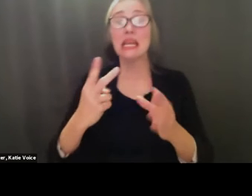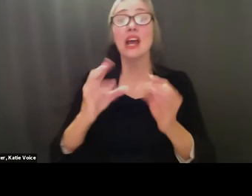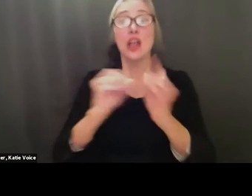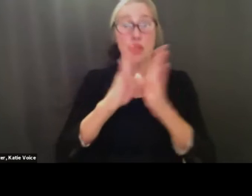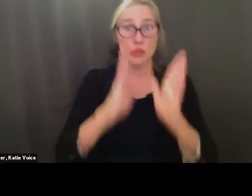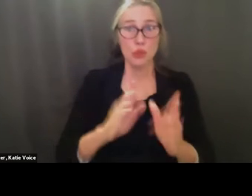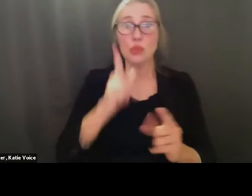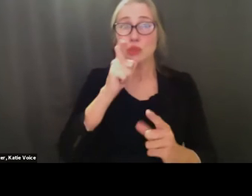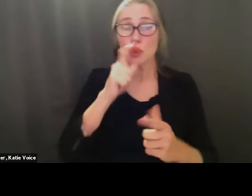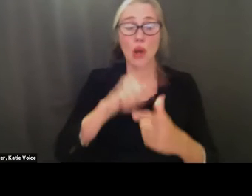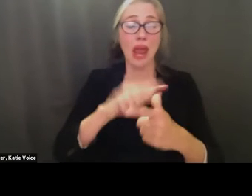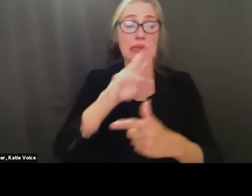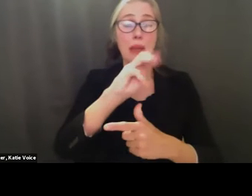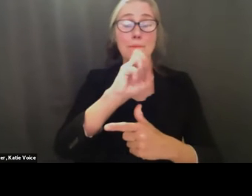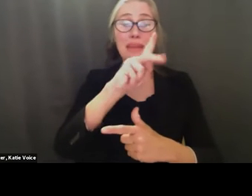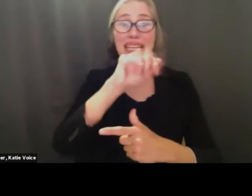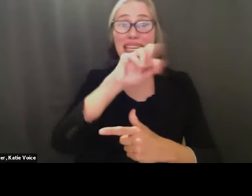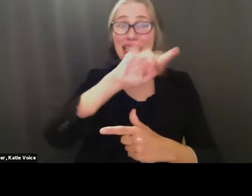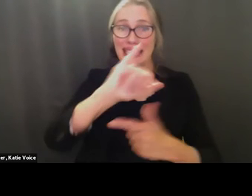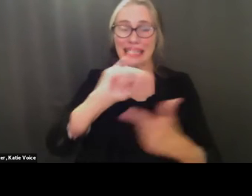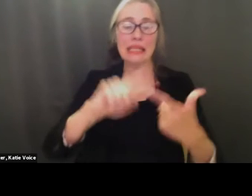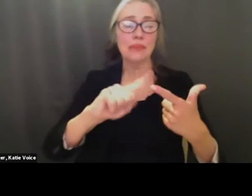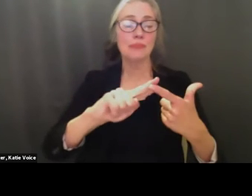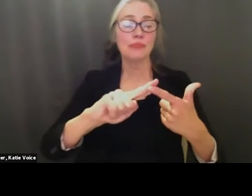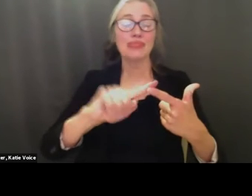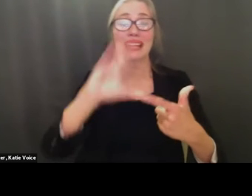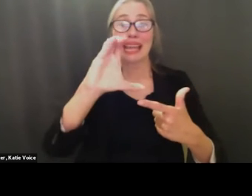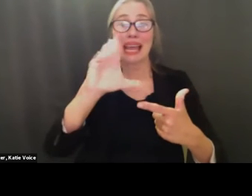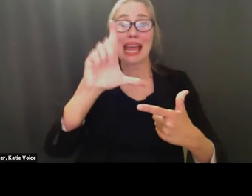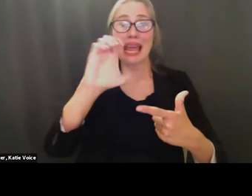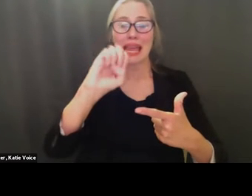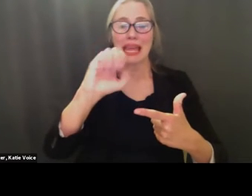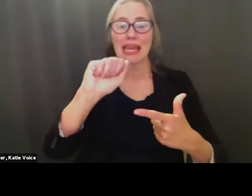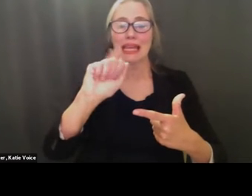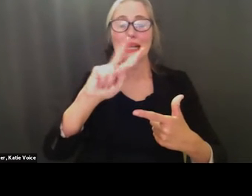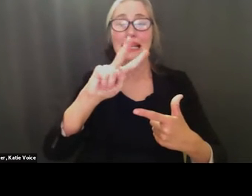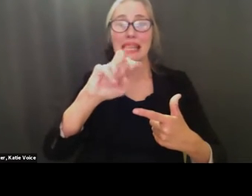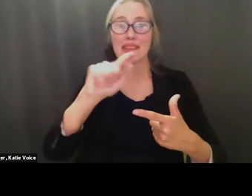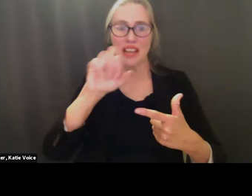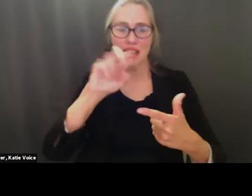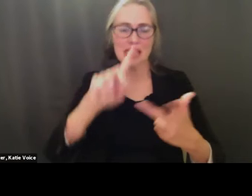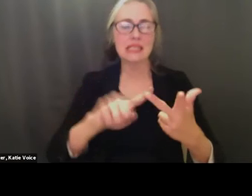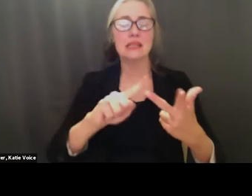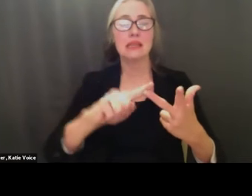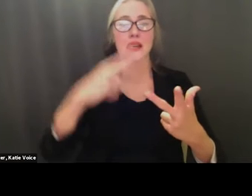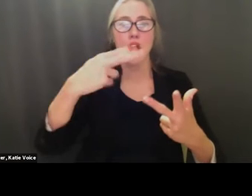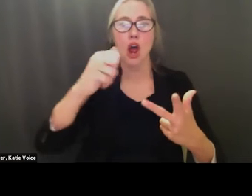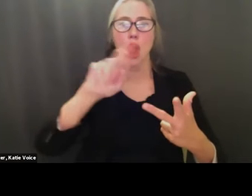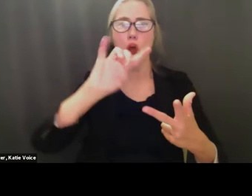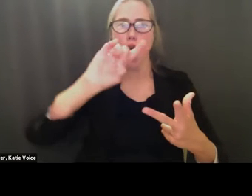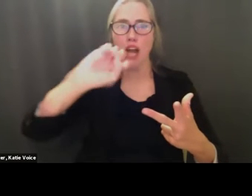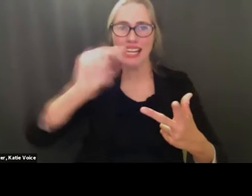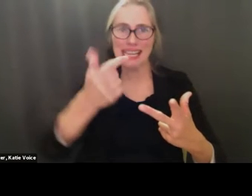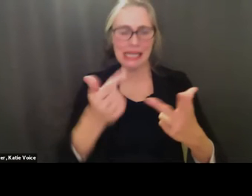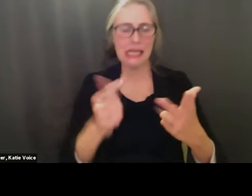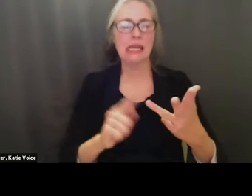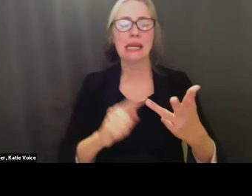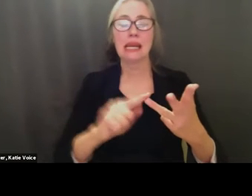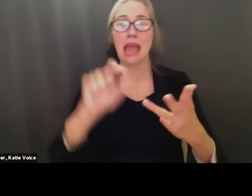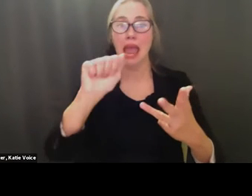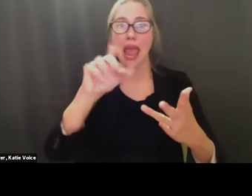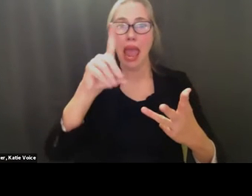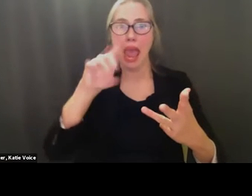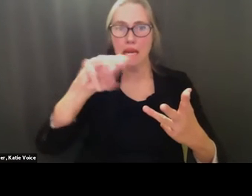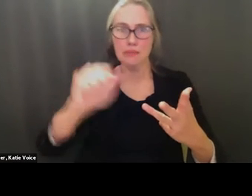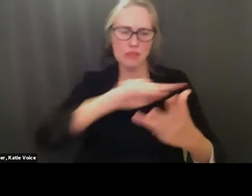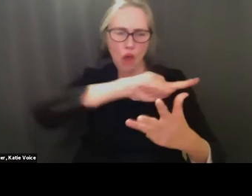Cleveland, Monroe, Harding, Franklin y Adams, según los datos, que estemos atendiendo sus